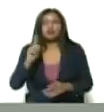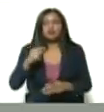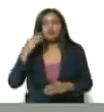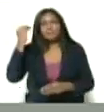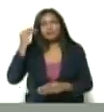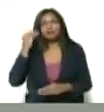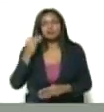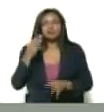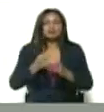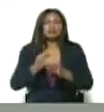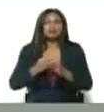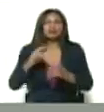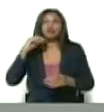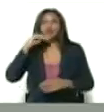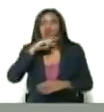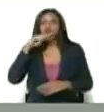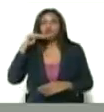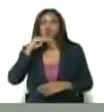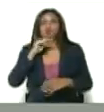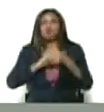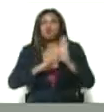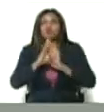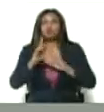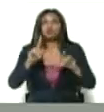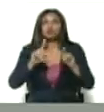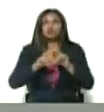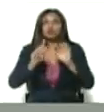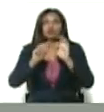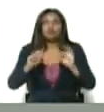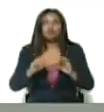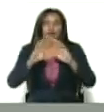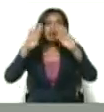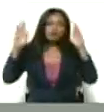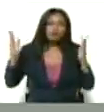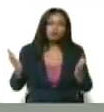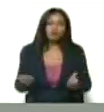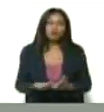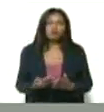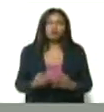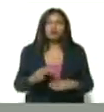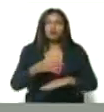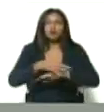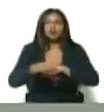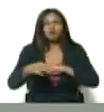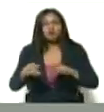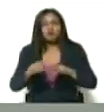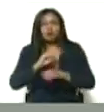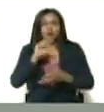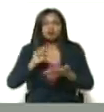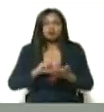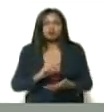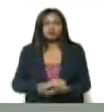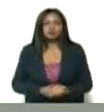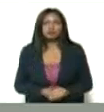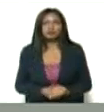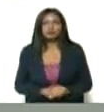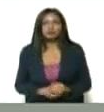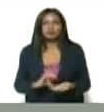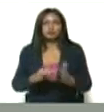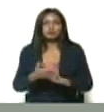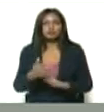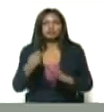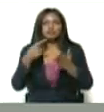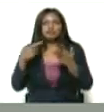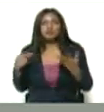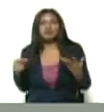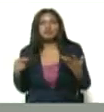septiembre y octubre, ya con la evolución de la pandemia a nivel mundial, a nivel regional, a nivel nacional, cuáles serían las